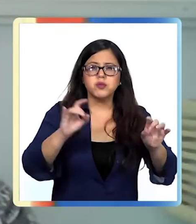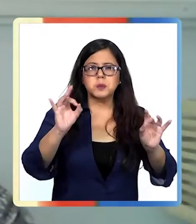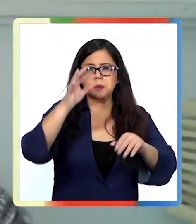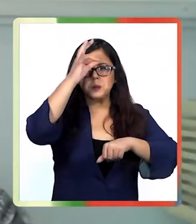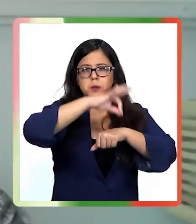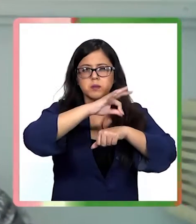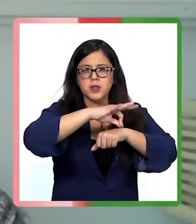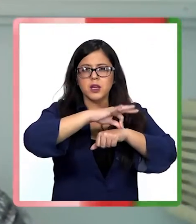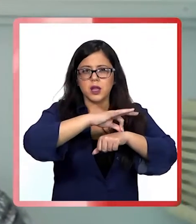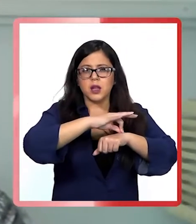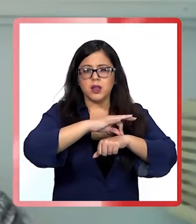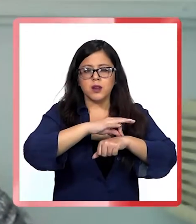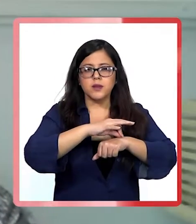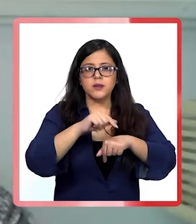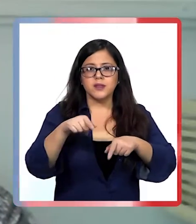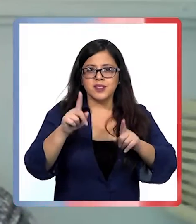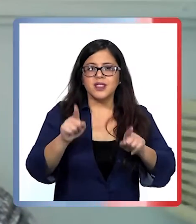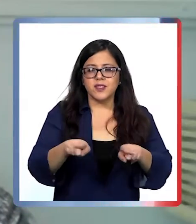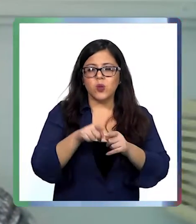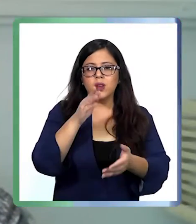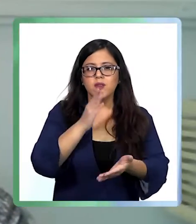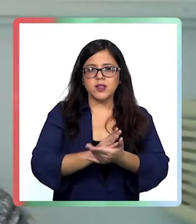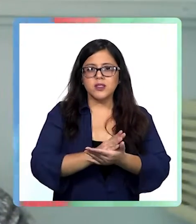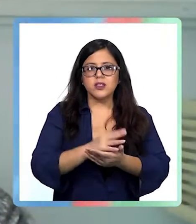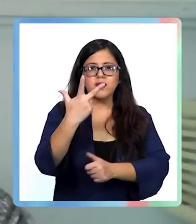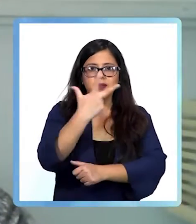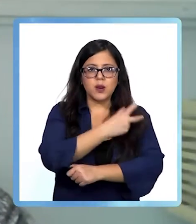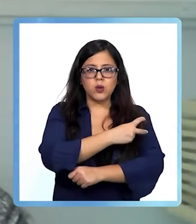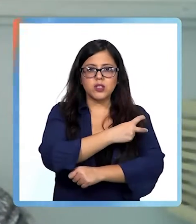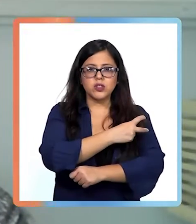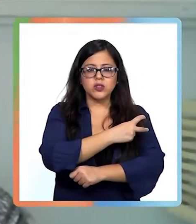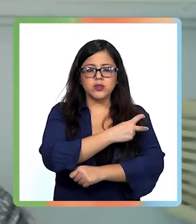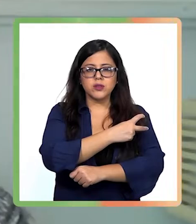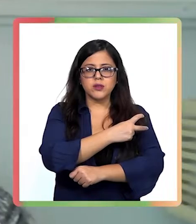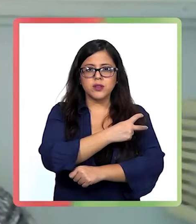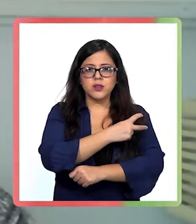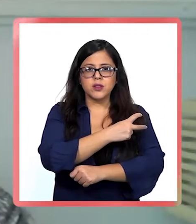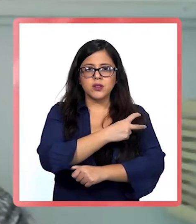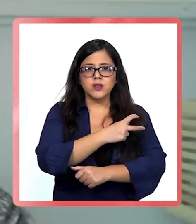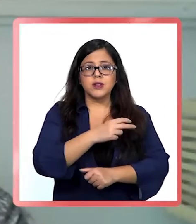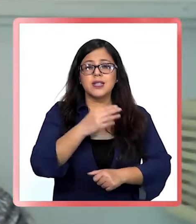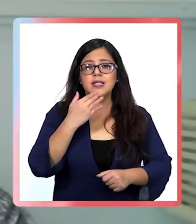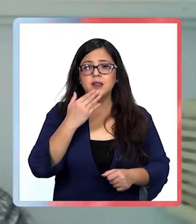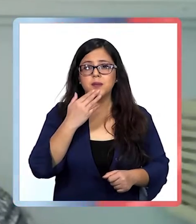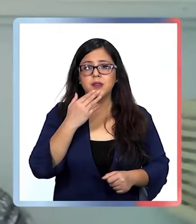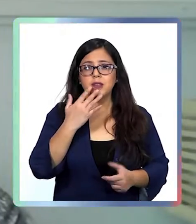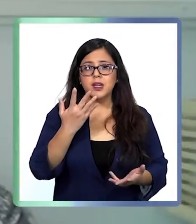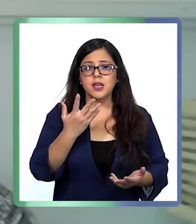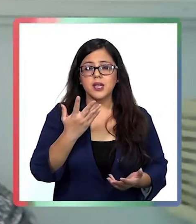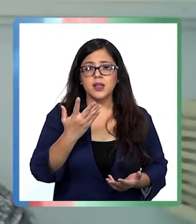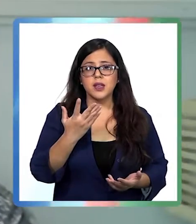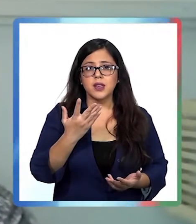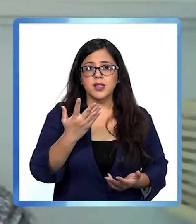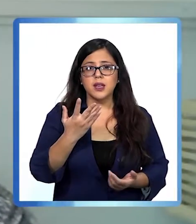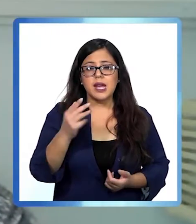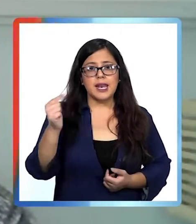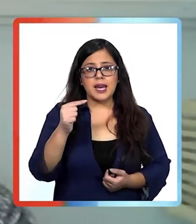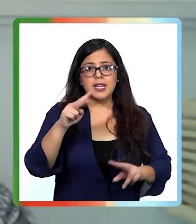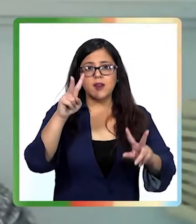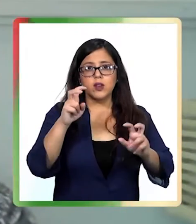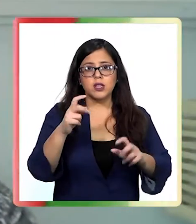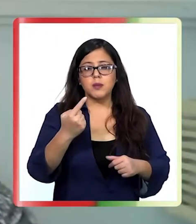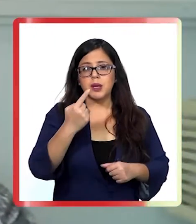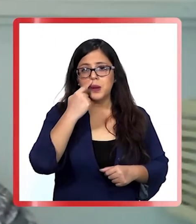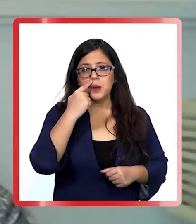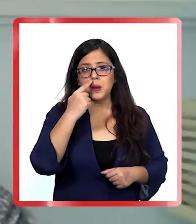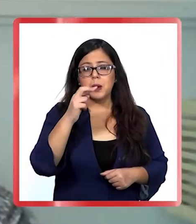llegar obviamente personas más infectadas. Yo creo que debería seguir la exigencia de la vacunación, al menos de la vacunación, y los